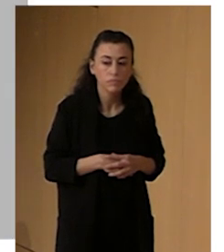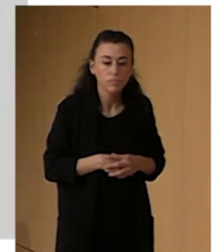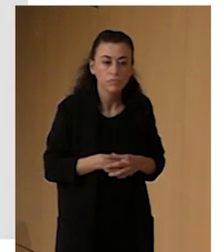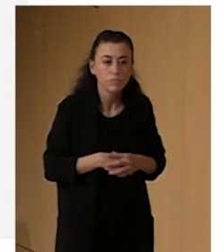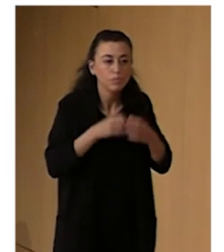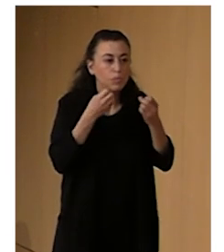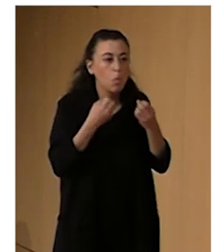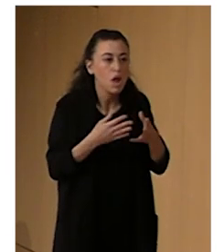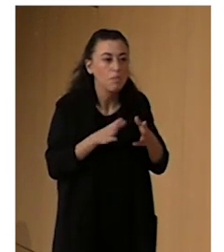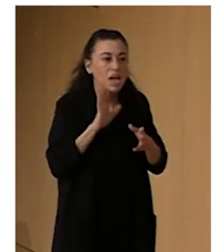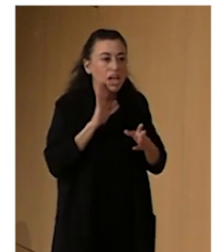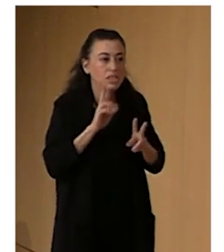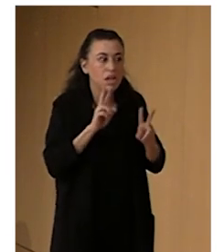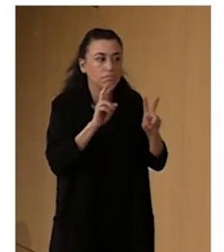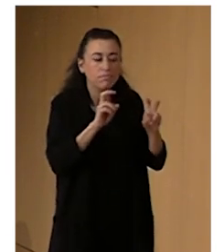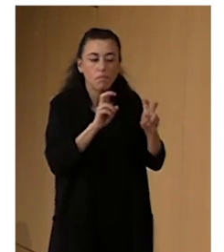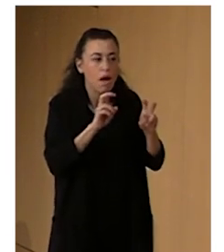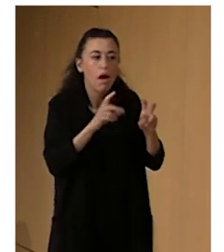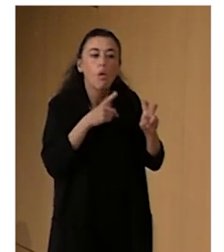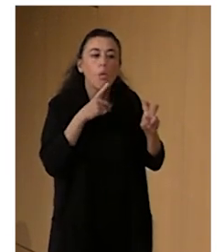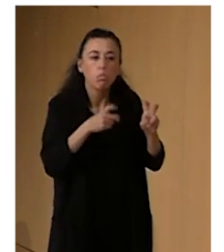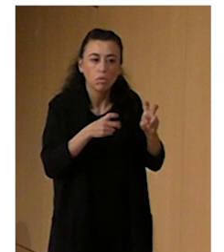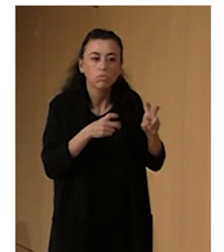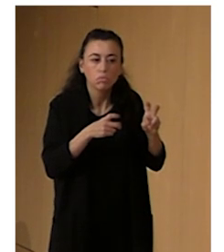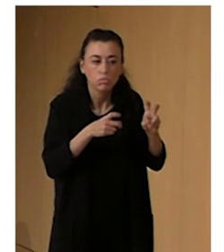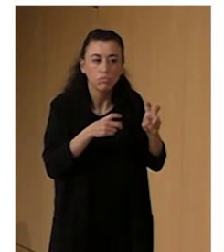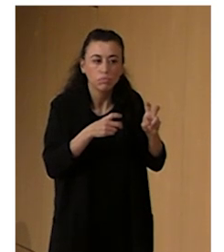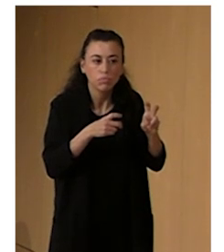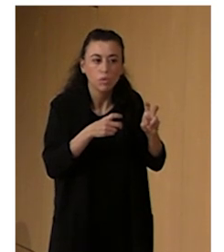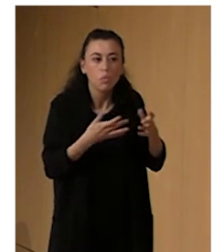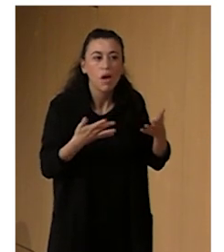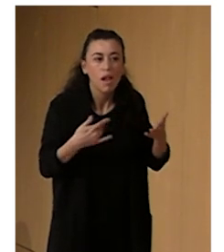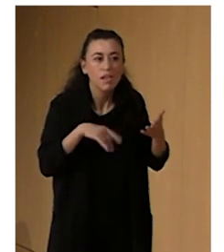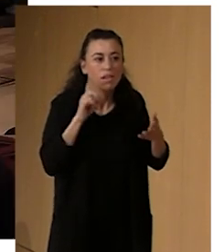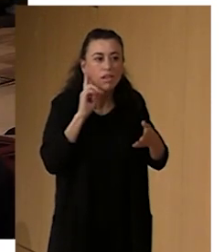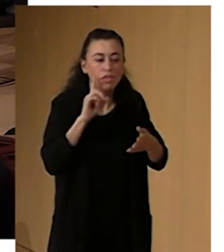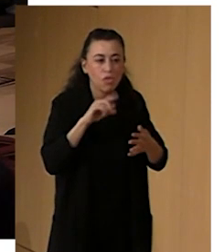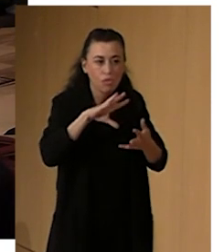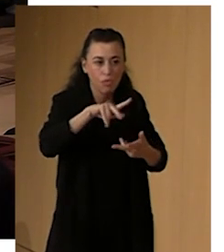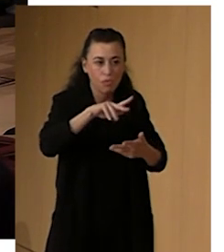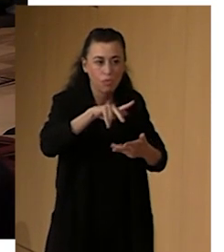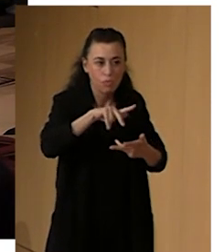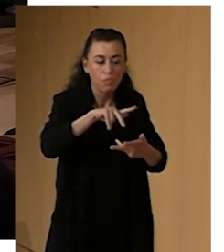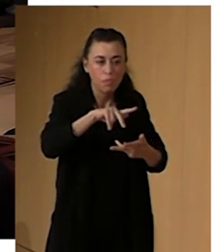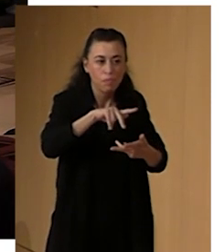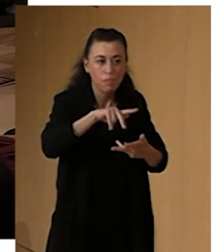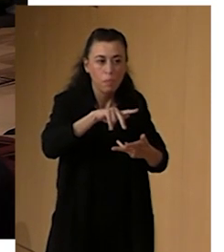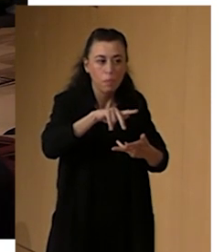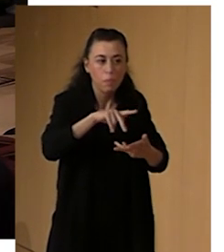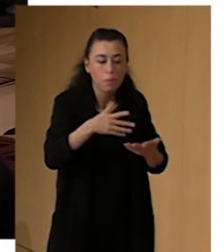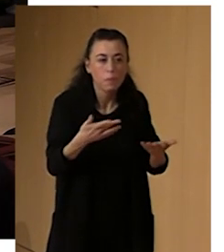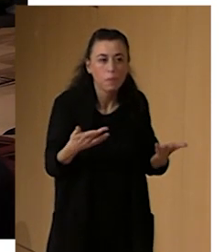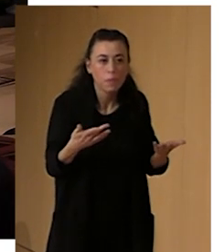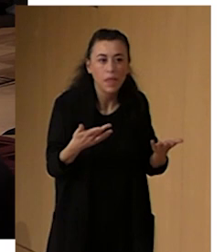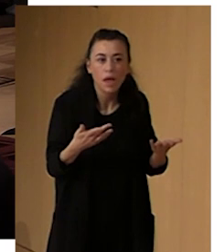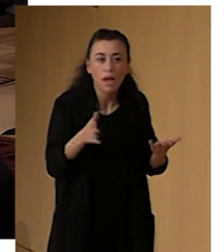bueno y sobre este fenómeno tan tan complejo no como es el de las el de las fake news e pues lo que